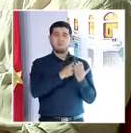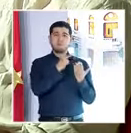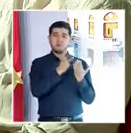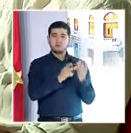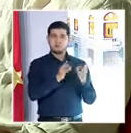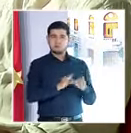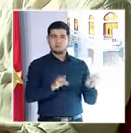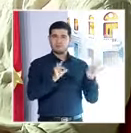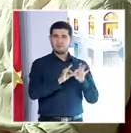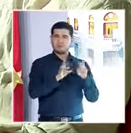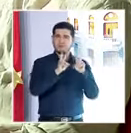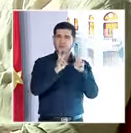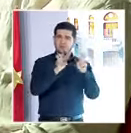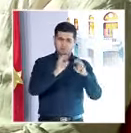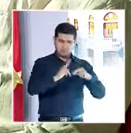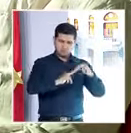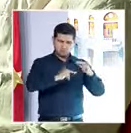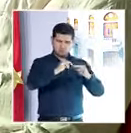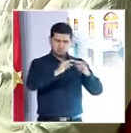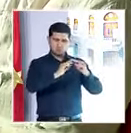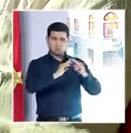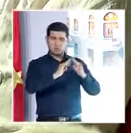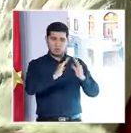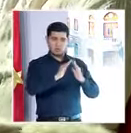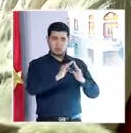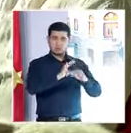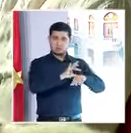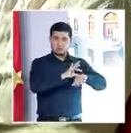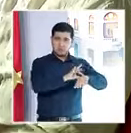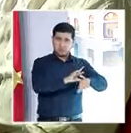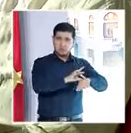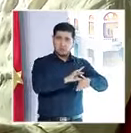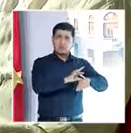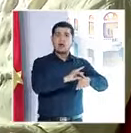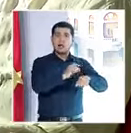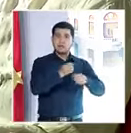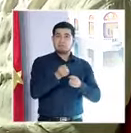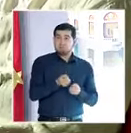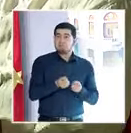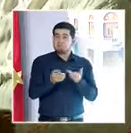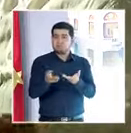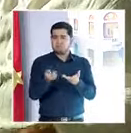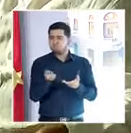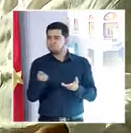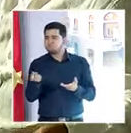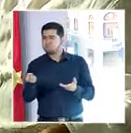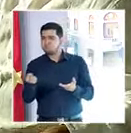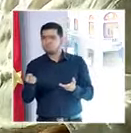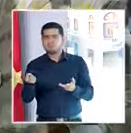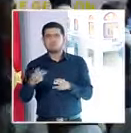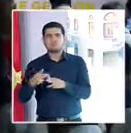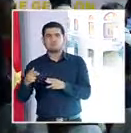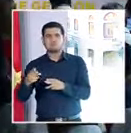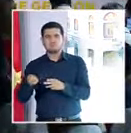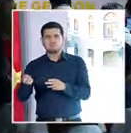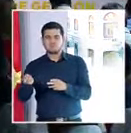materia de infraestructura hospitalaria serán entregados en los próximos días y que obedecen a un esfuerzo